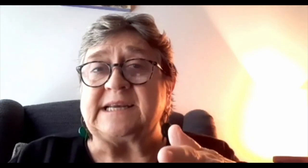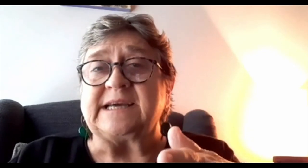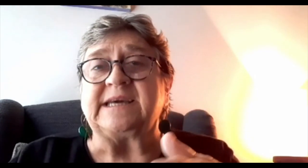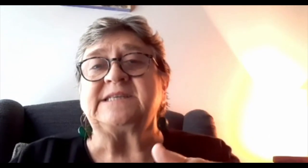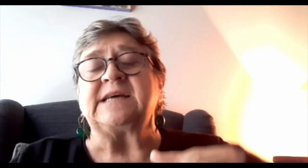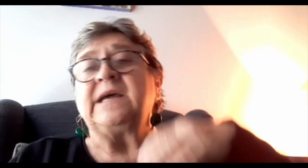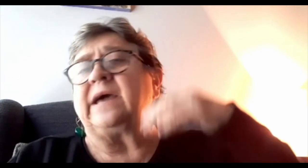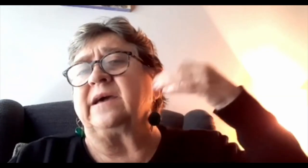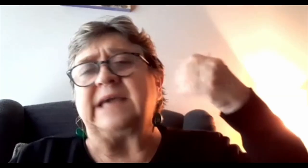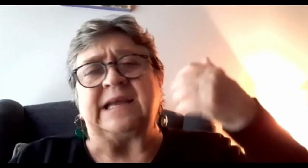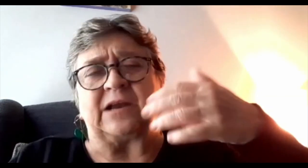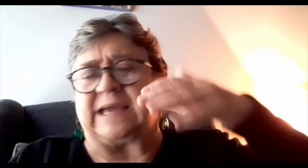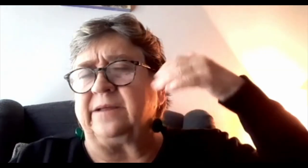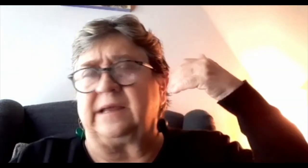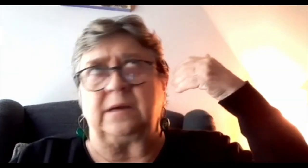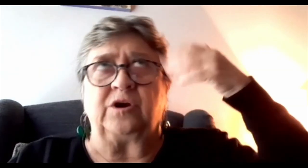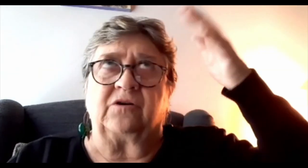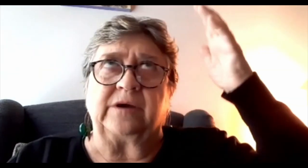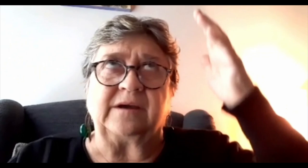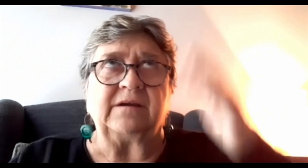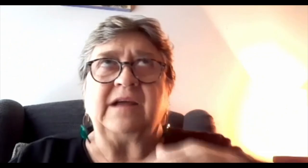las leyes,